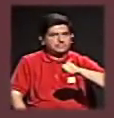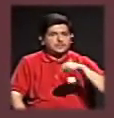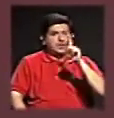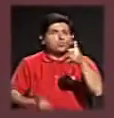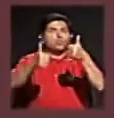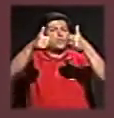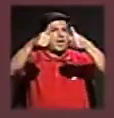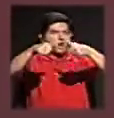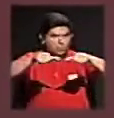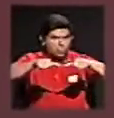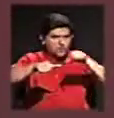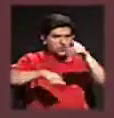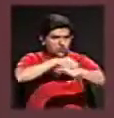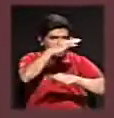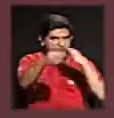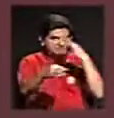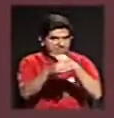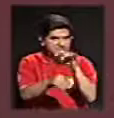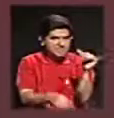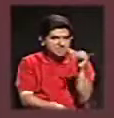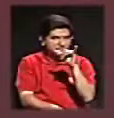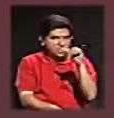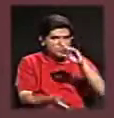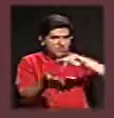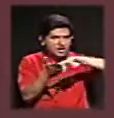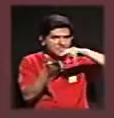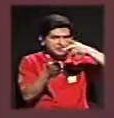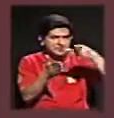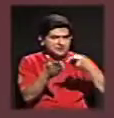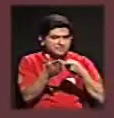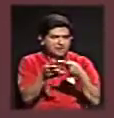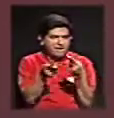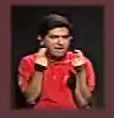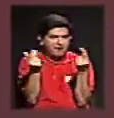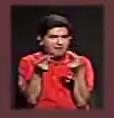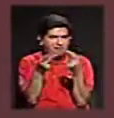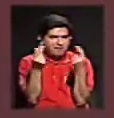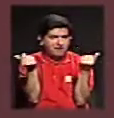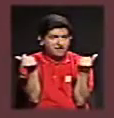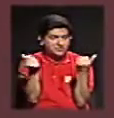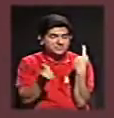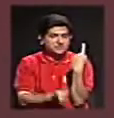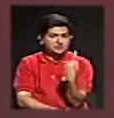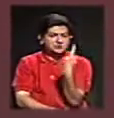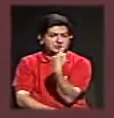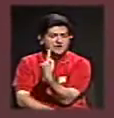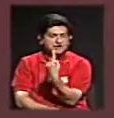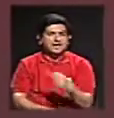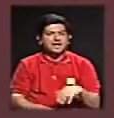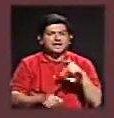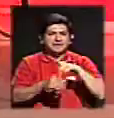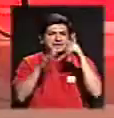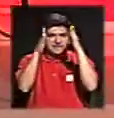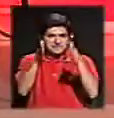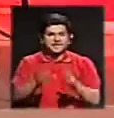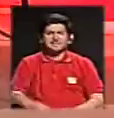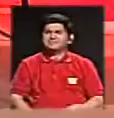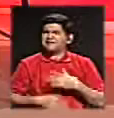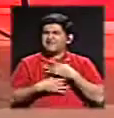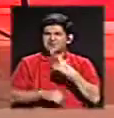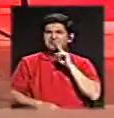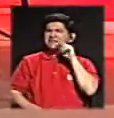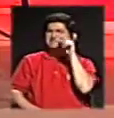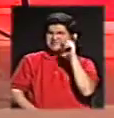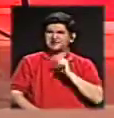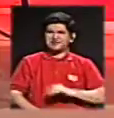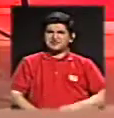un acuerdo de este tipo también va a implicar costos para cada uno de estos actores. Llama la atención lo que usted